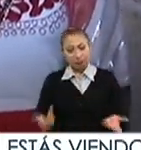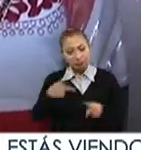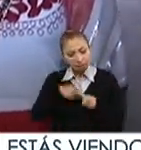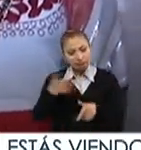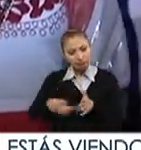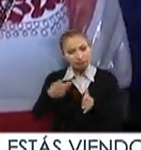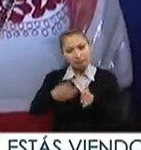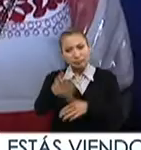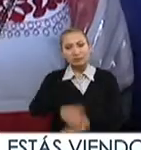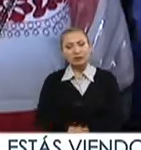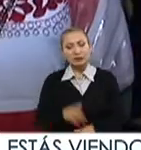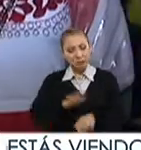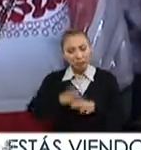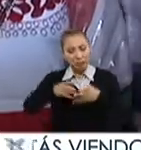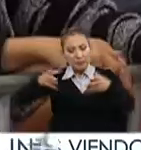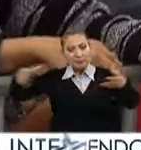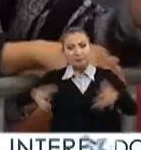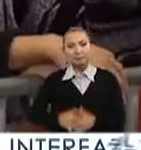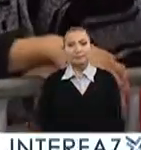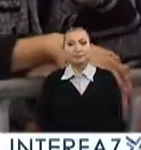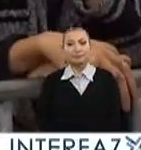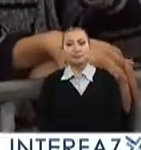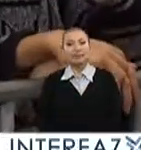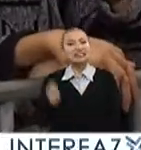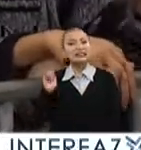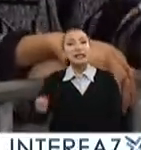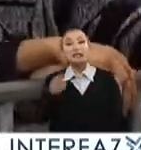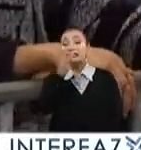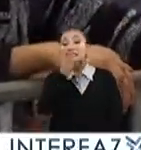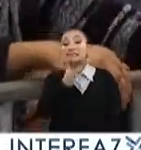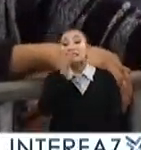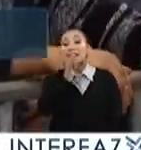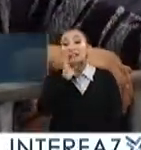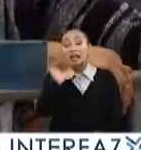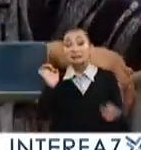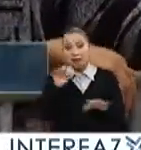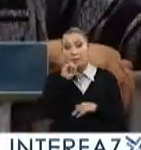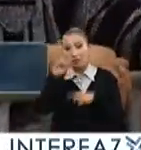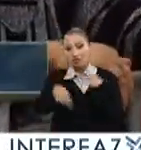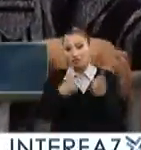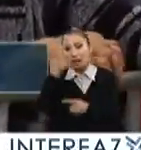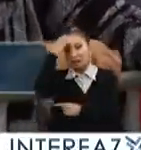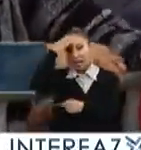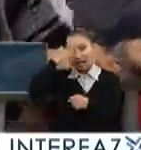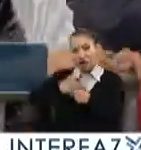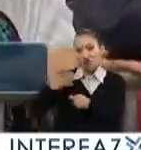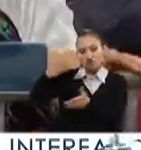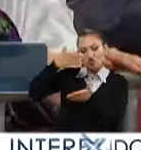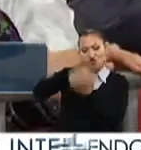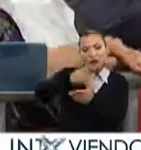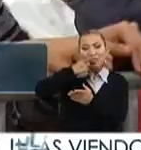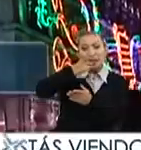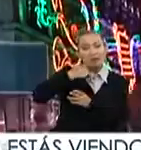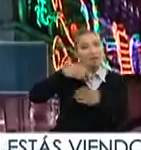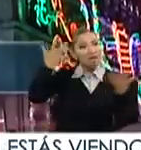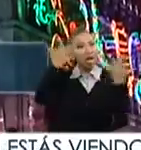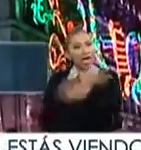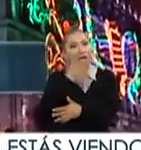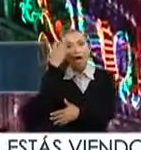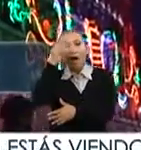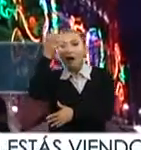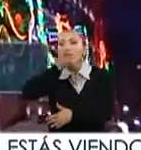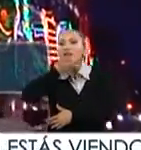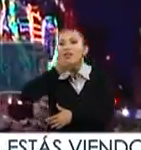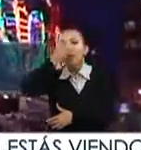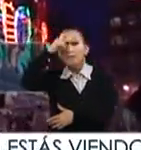siga creciendo. Se trata de una celebración a la cual también acuden extranjeros, quienes se dicen sorprendidos por la